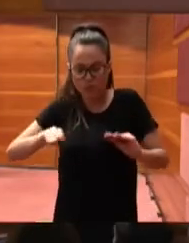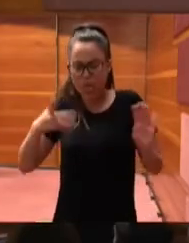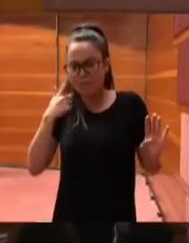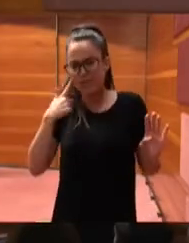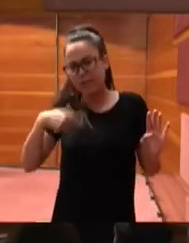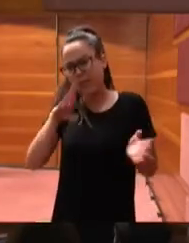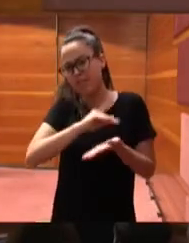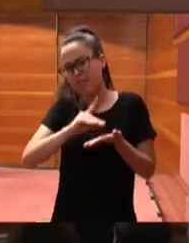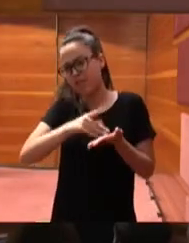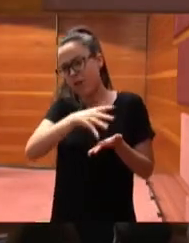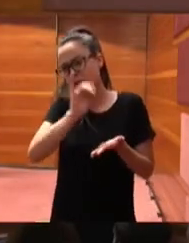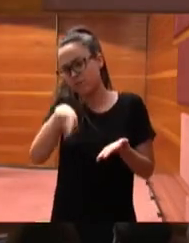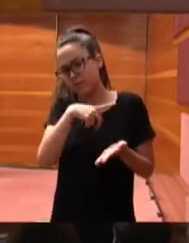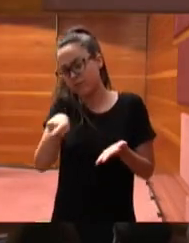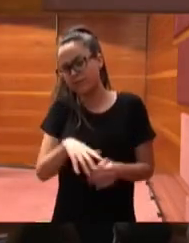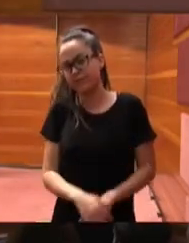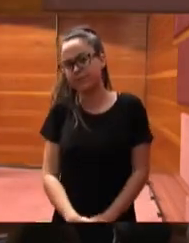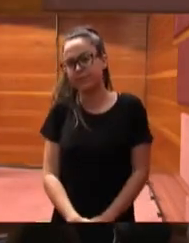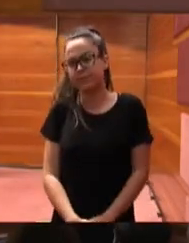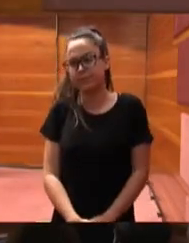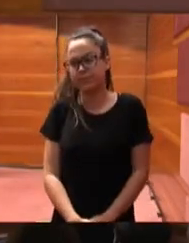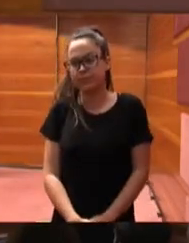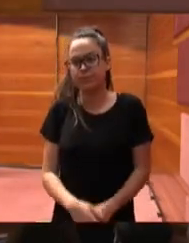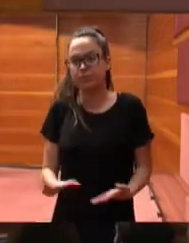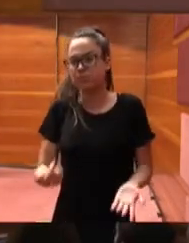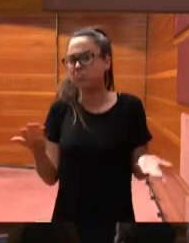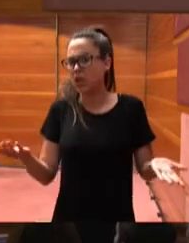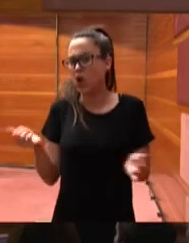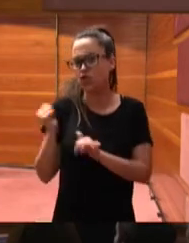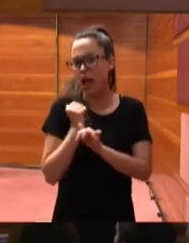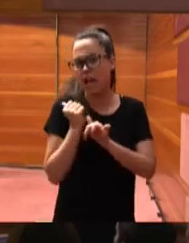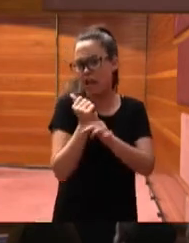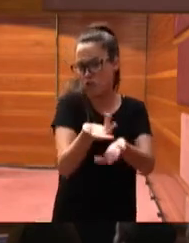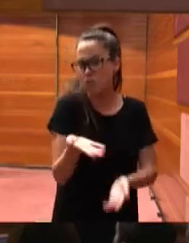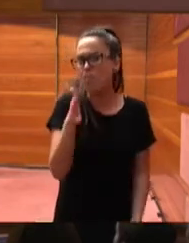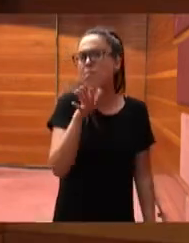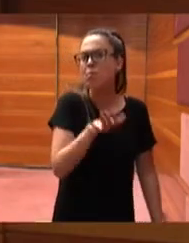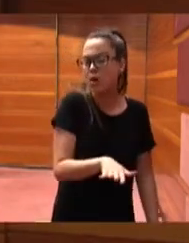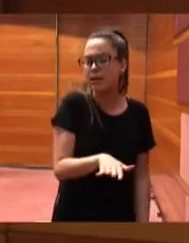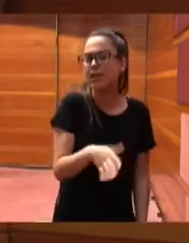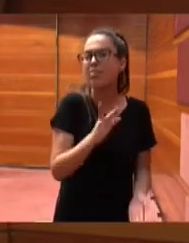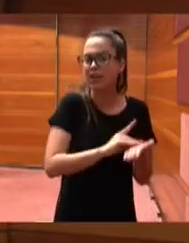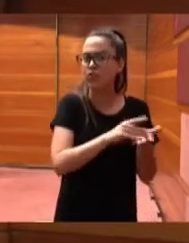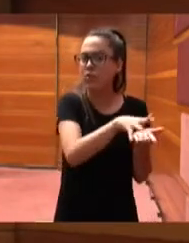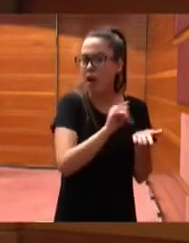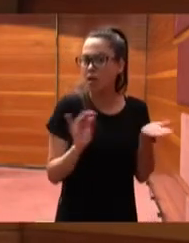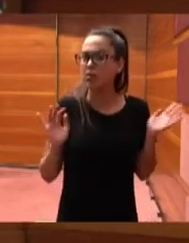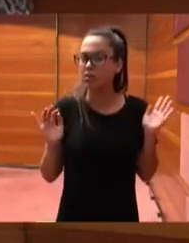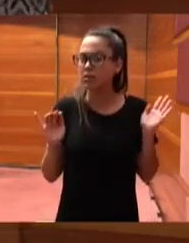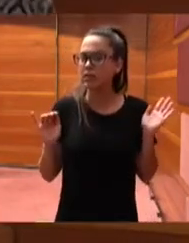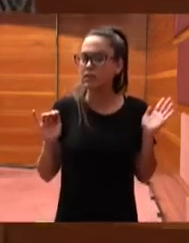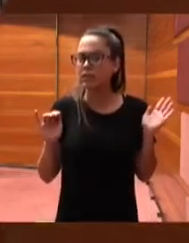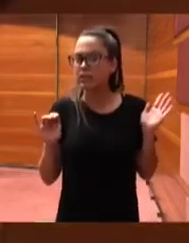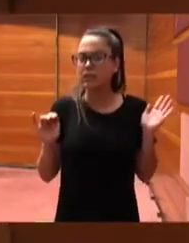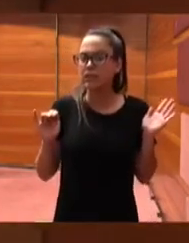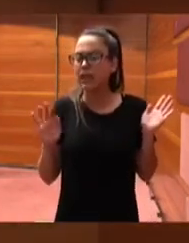mueren? Porque los datos de los tanatorios los tiene. O sea,